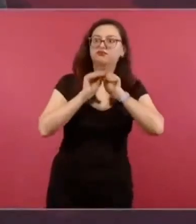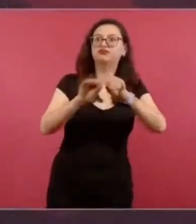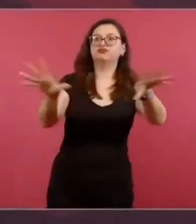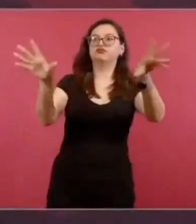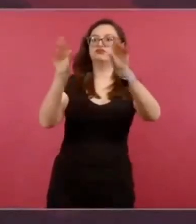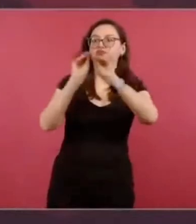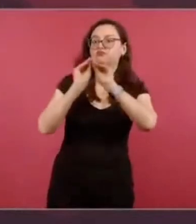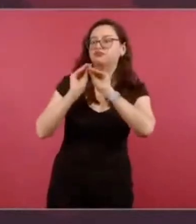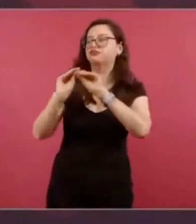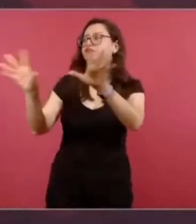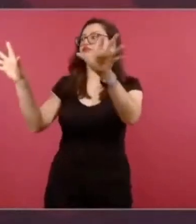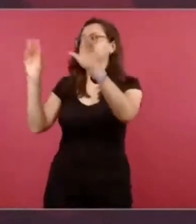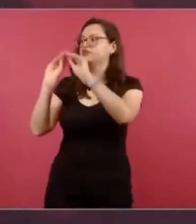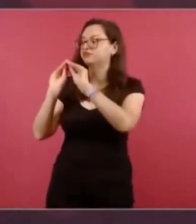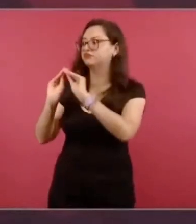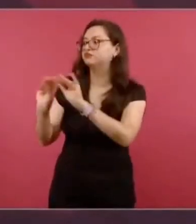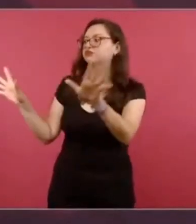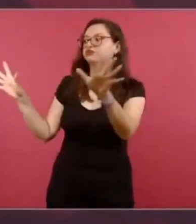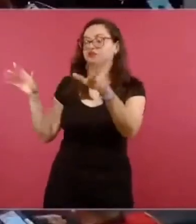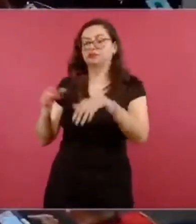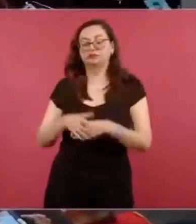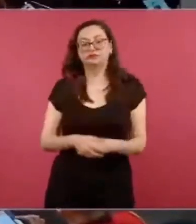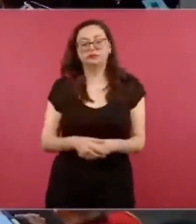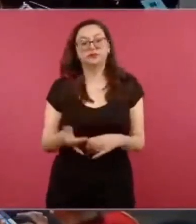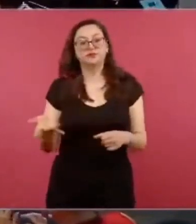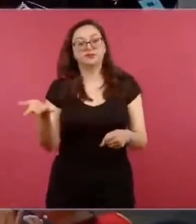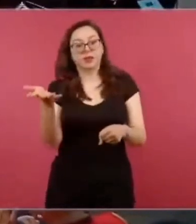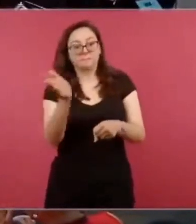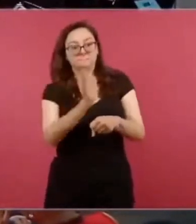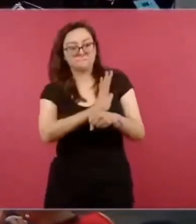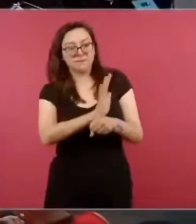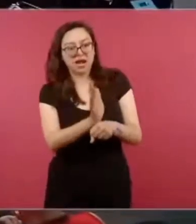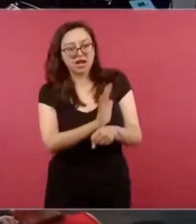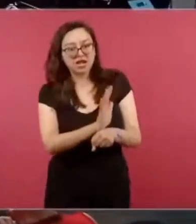porque las películas, las series,